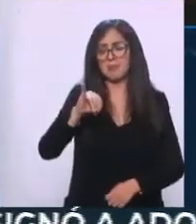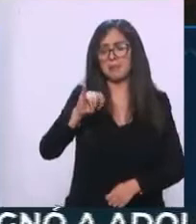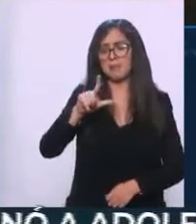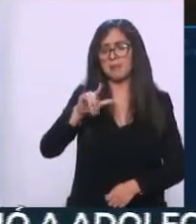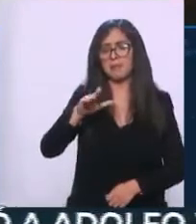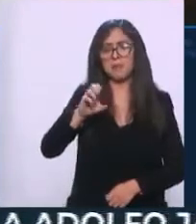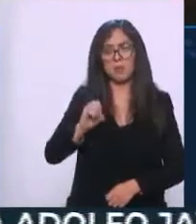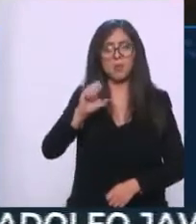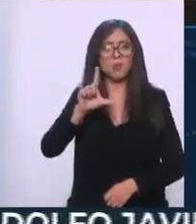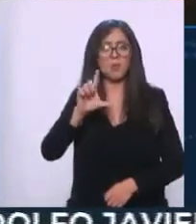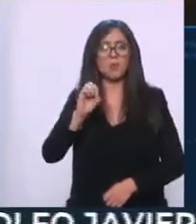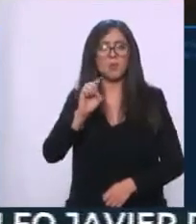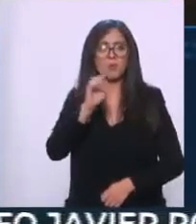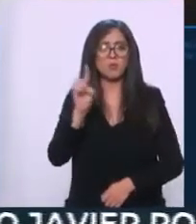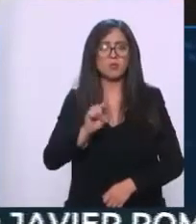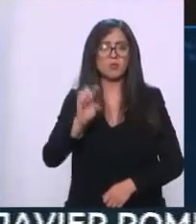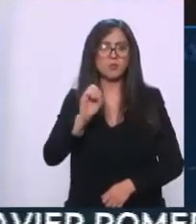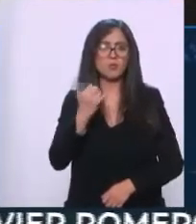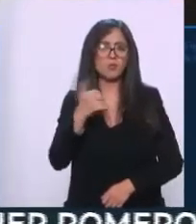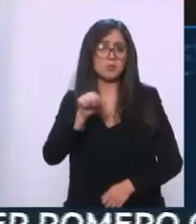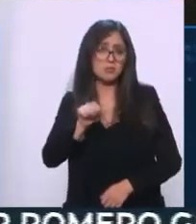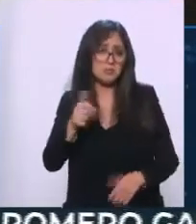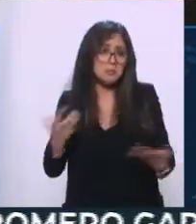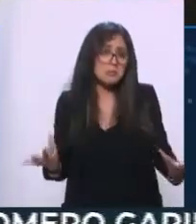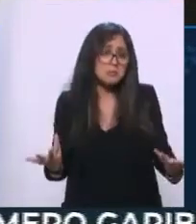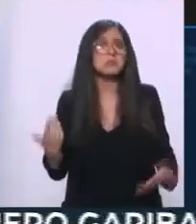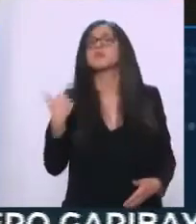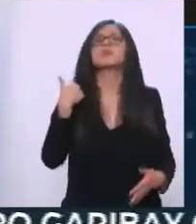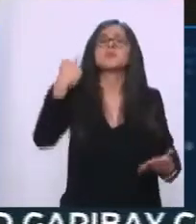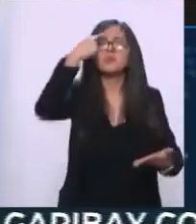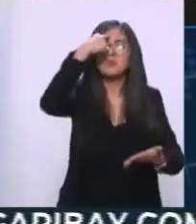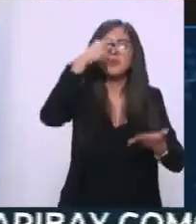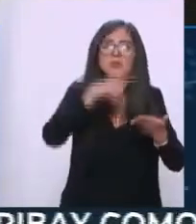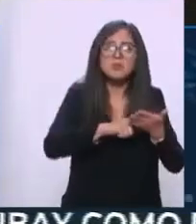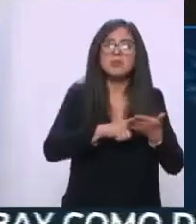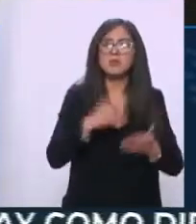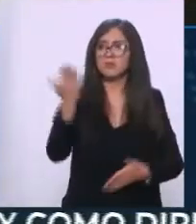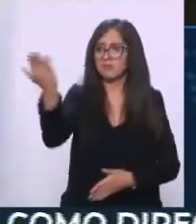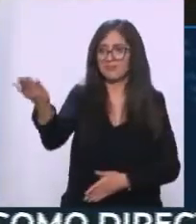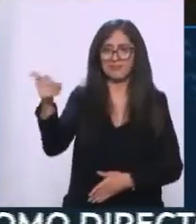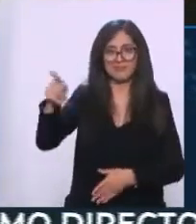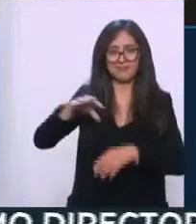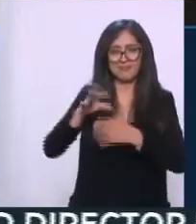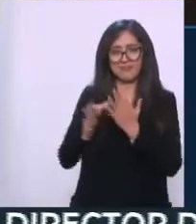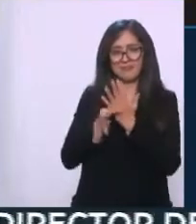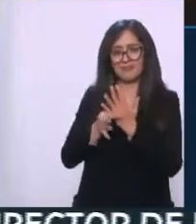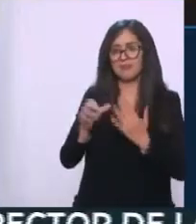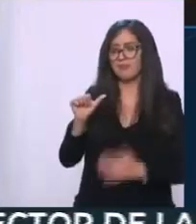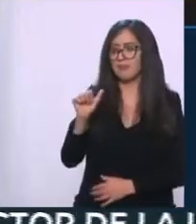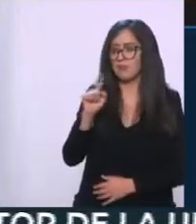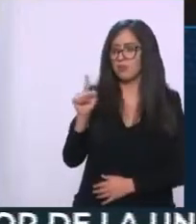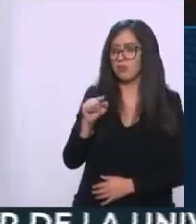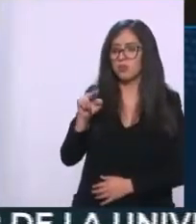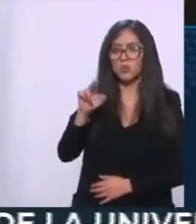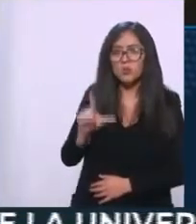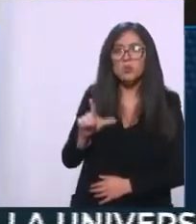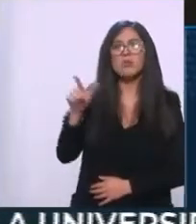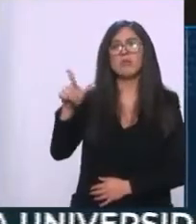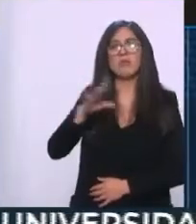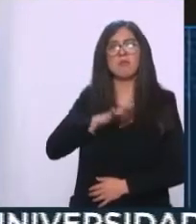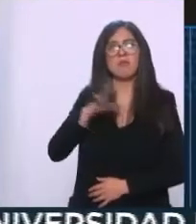Lozoya. Entonces, creo que sí tenemos, como dices, Azul, pues una